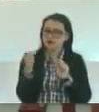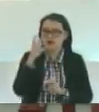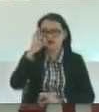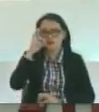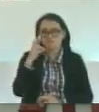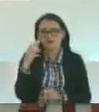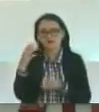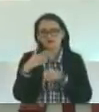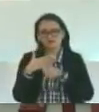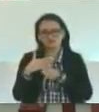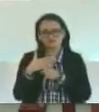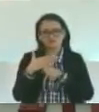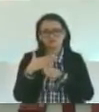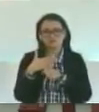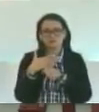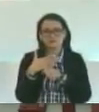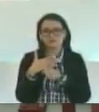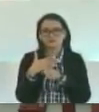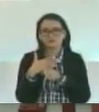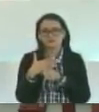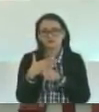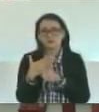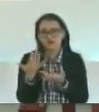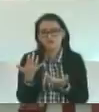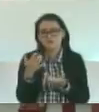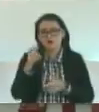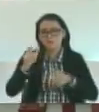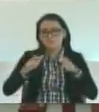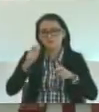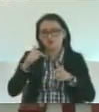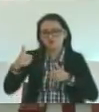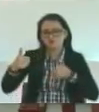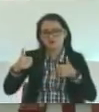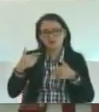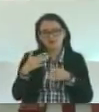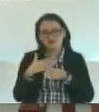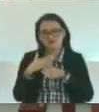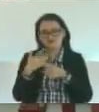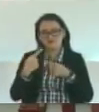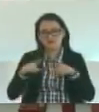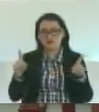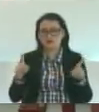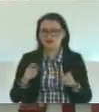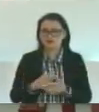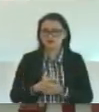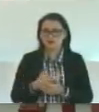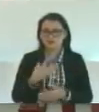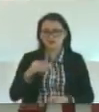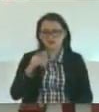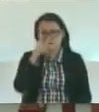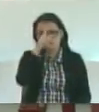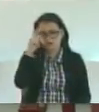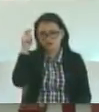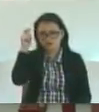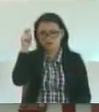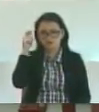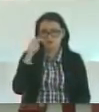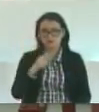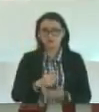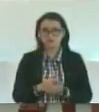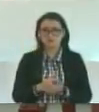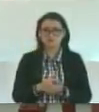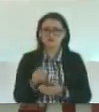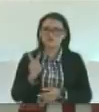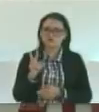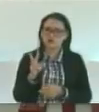los diferentes. Claro que somos muy diferentes a Donald Trump, muy diferentes somos. Y Venezuela es muy diferente